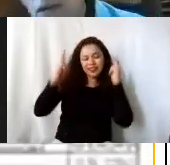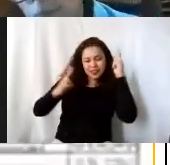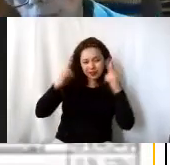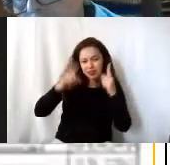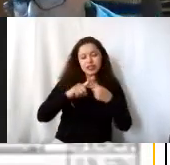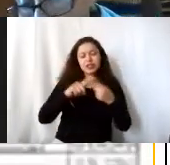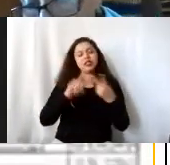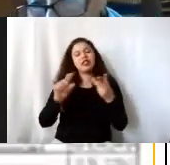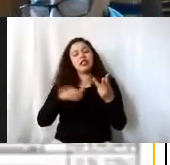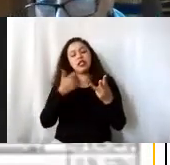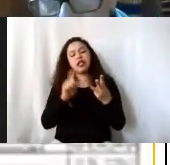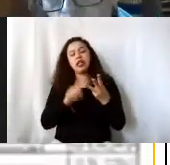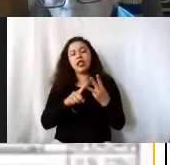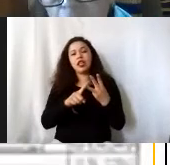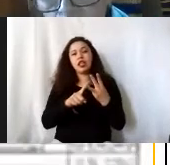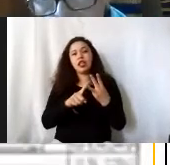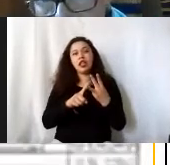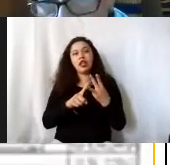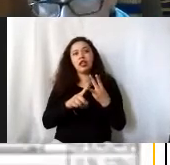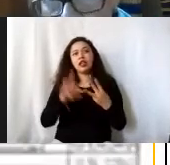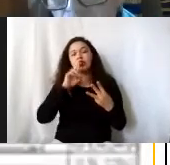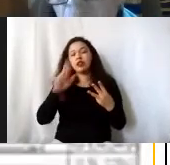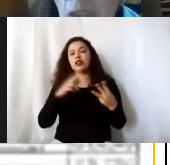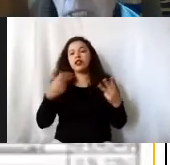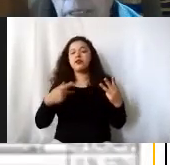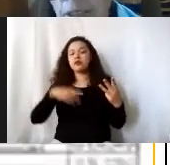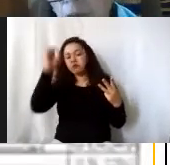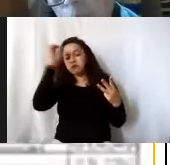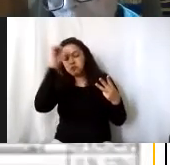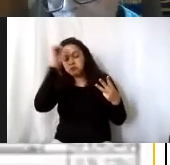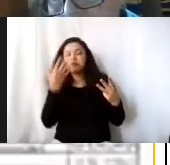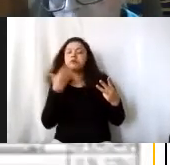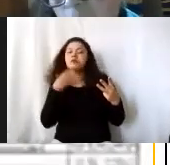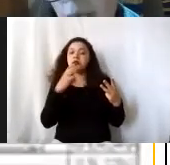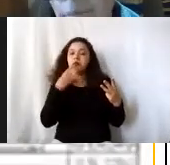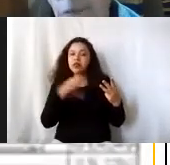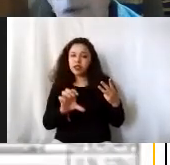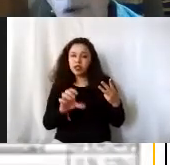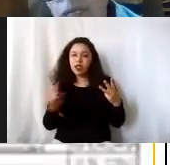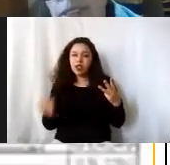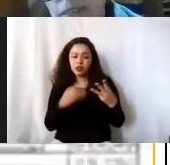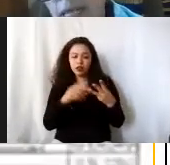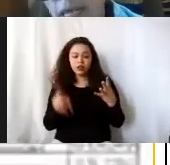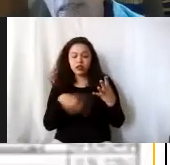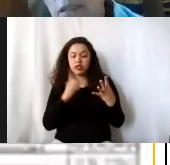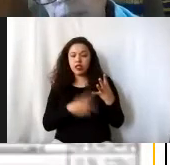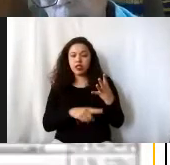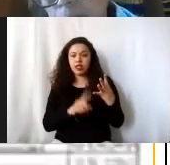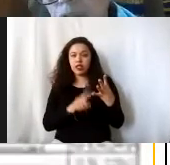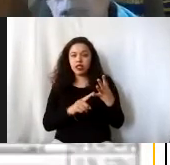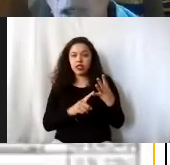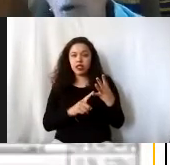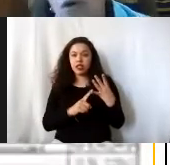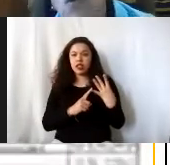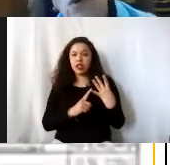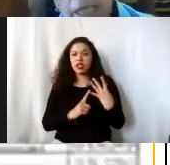va acompañado de un reporte de comentarios de la observación y obviamente de cuál es la